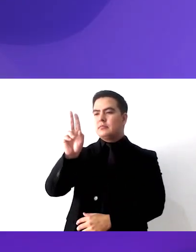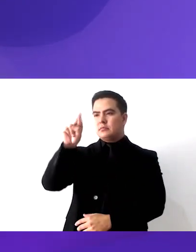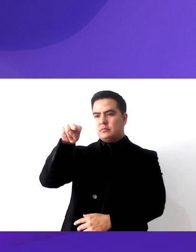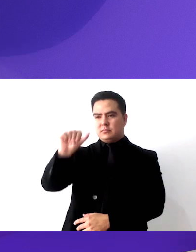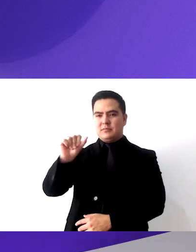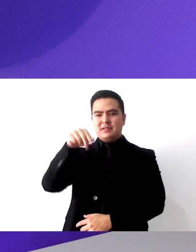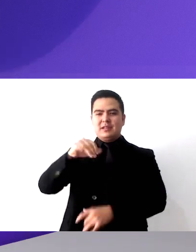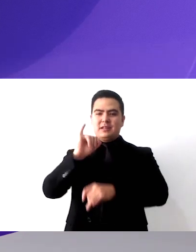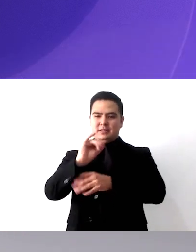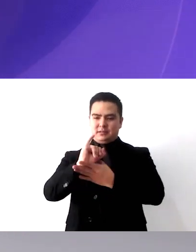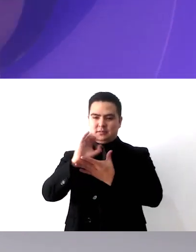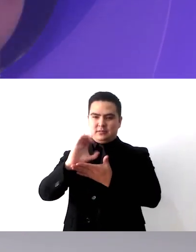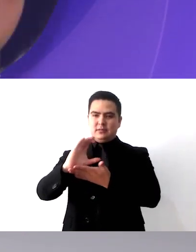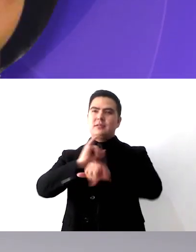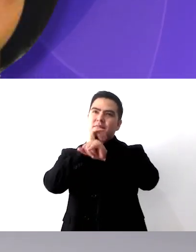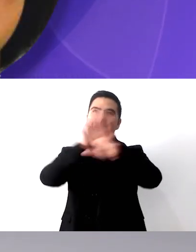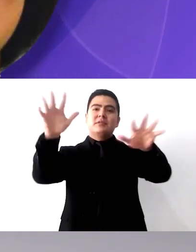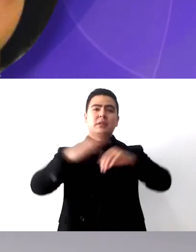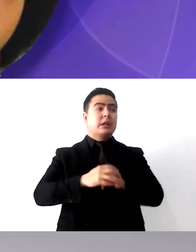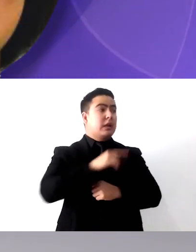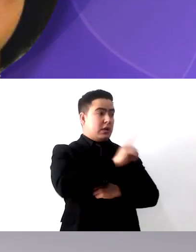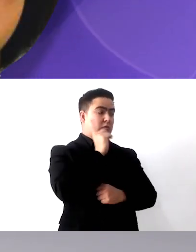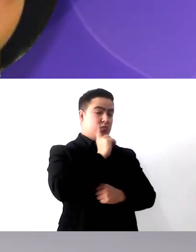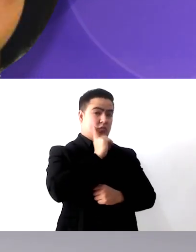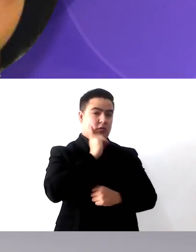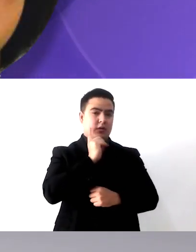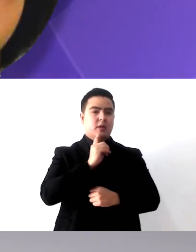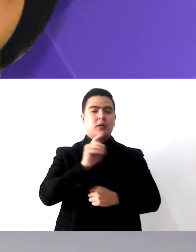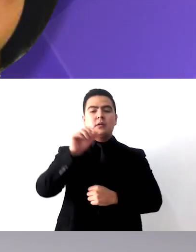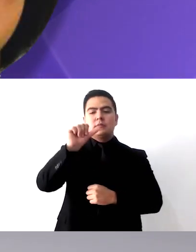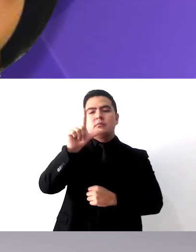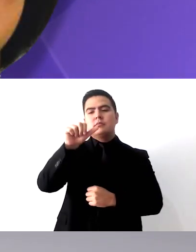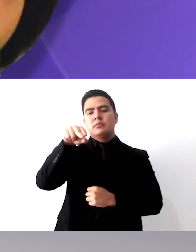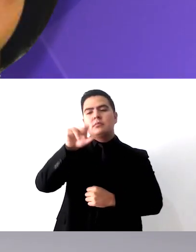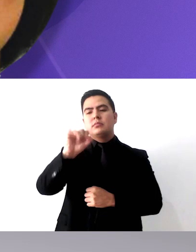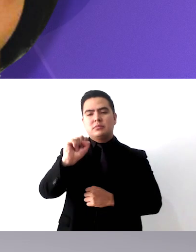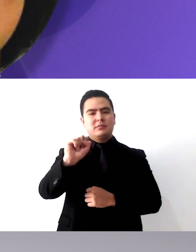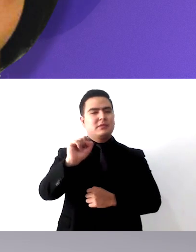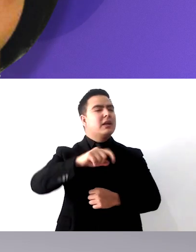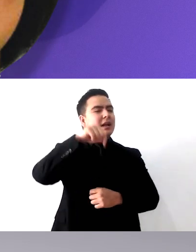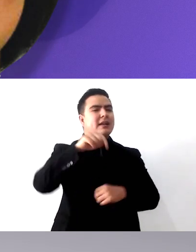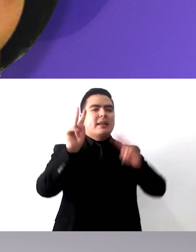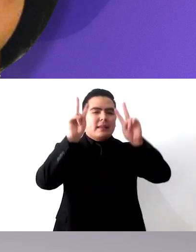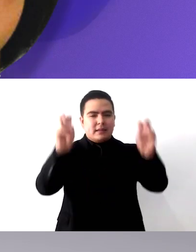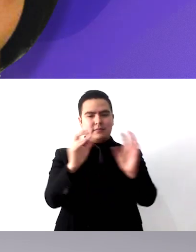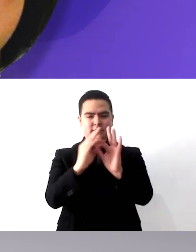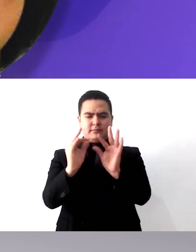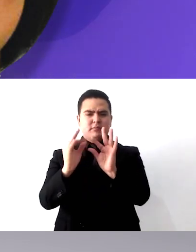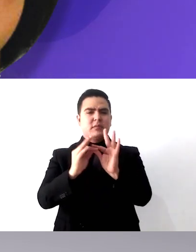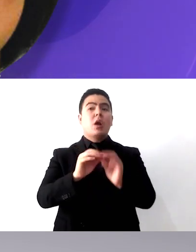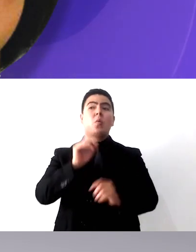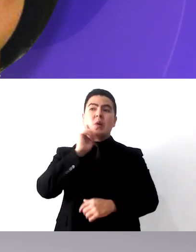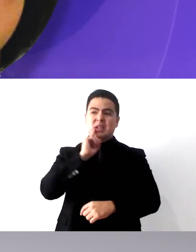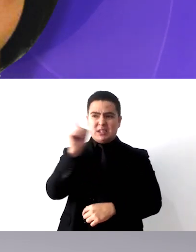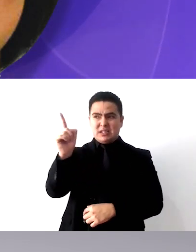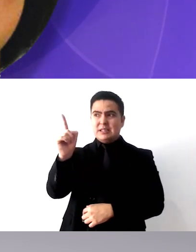Electoral de Coahuila y estamos con la doctora María del Carmen Alanís Figueroa, precisamente tratando el tema de violencia política por razón